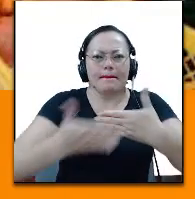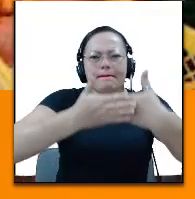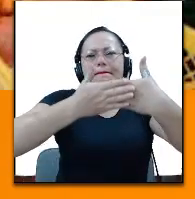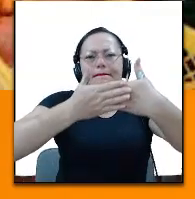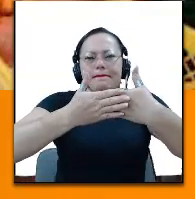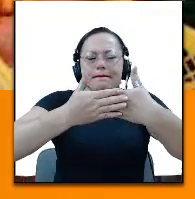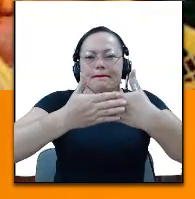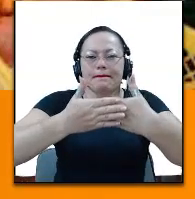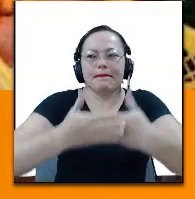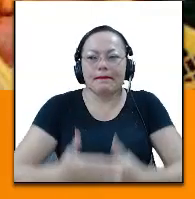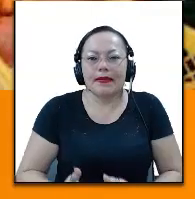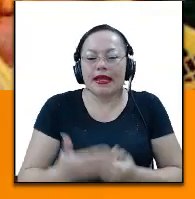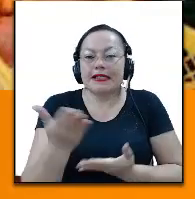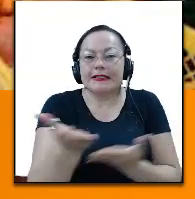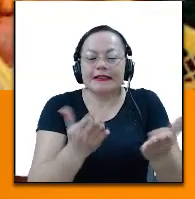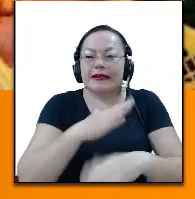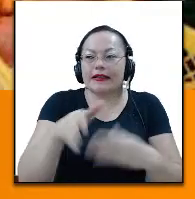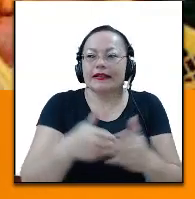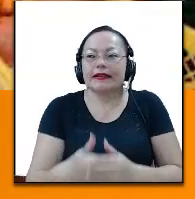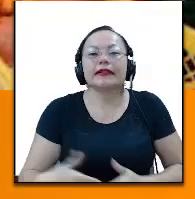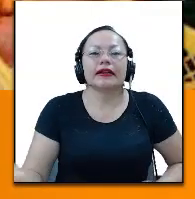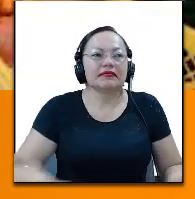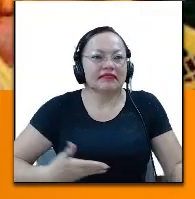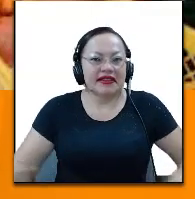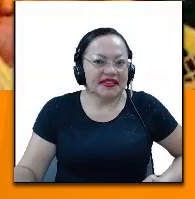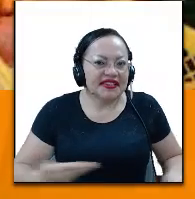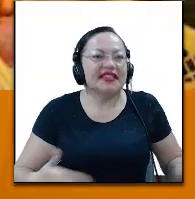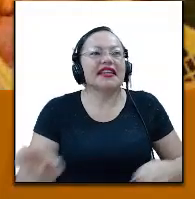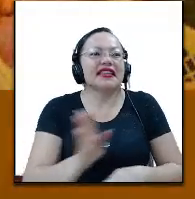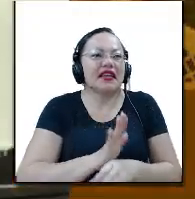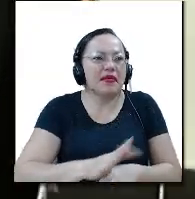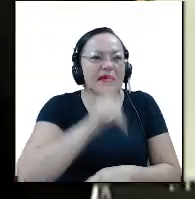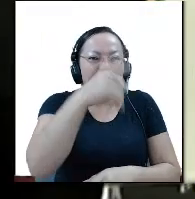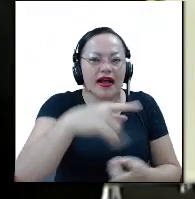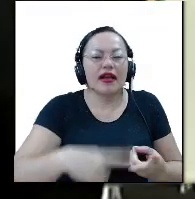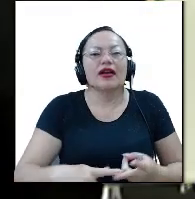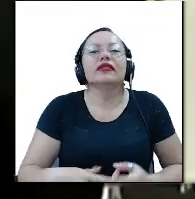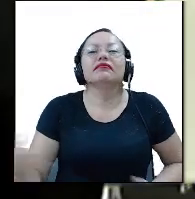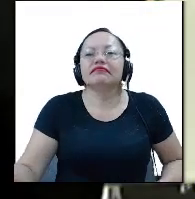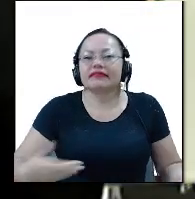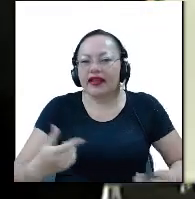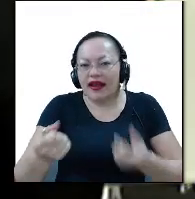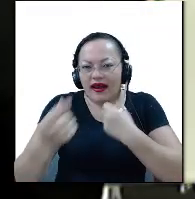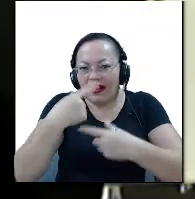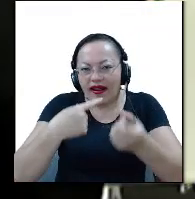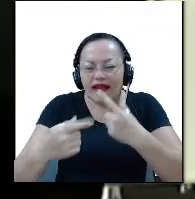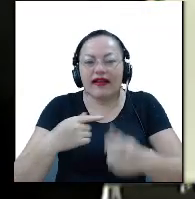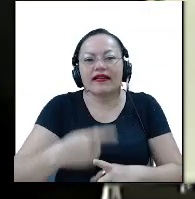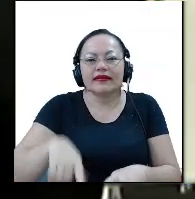tipo de servicios en las tiendas de barrio, en las droguerías de barrio, este tipo